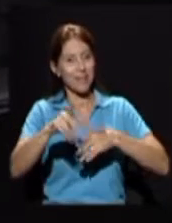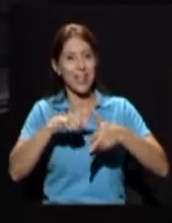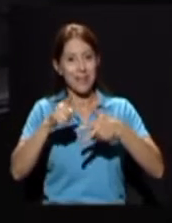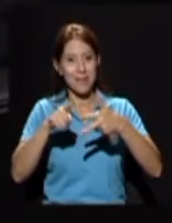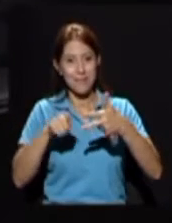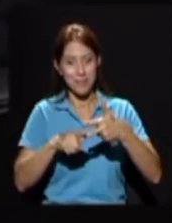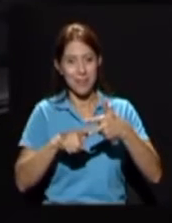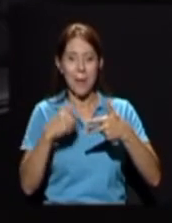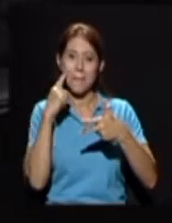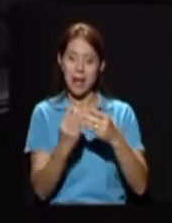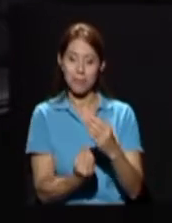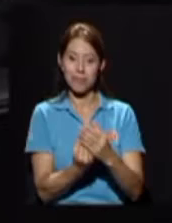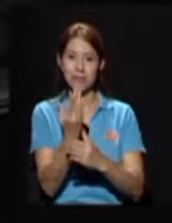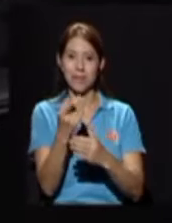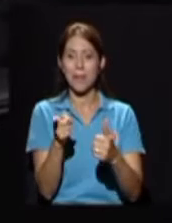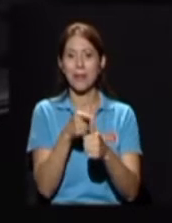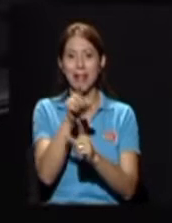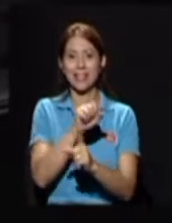el primer Estado de la justicia.